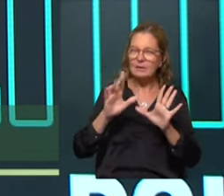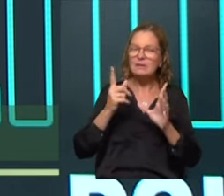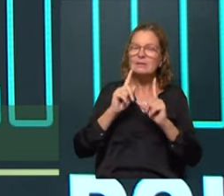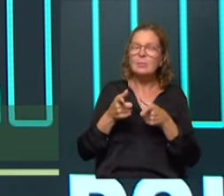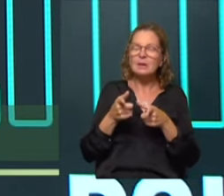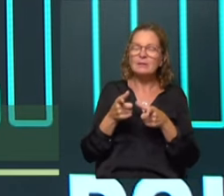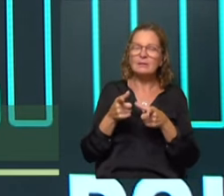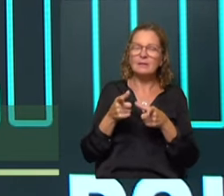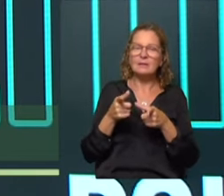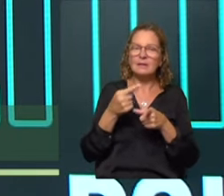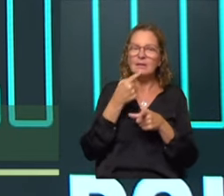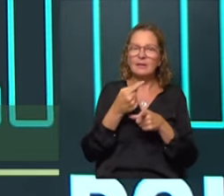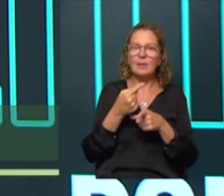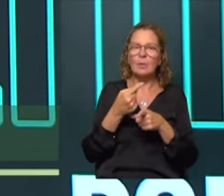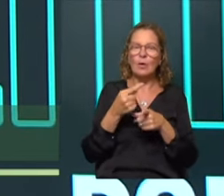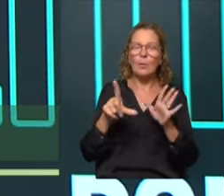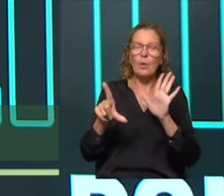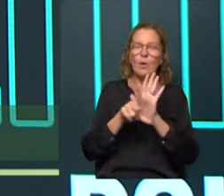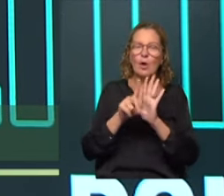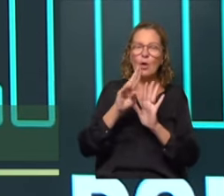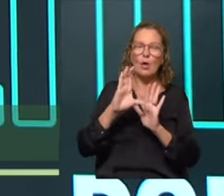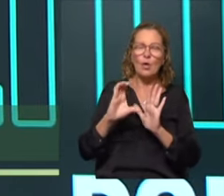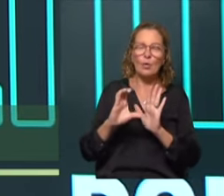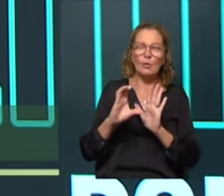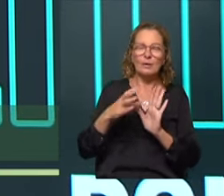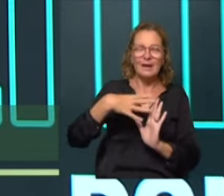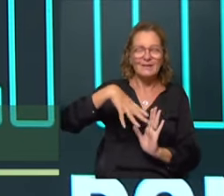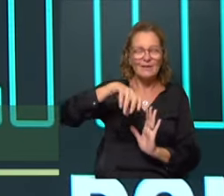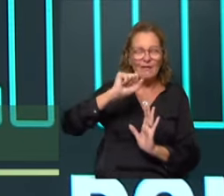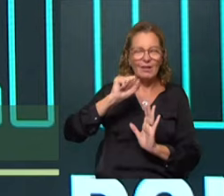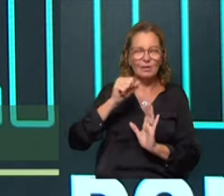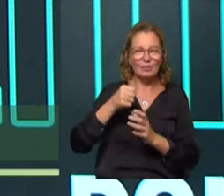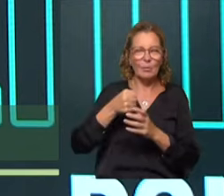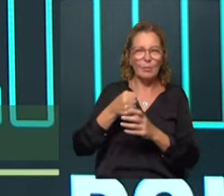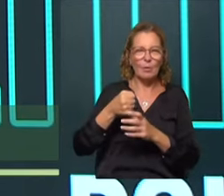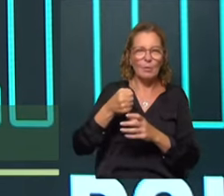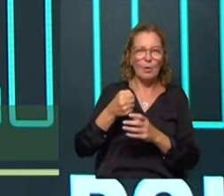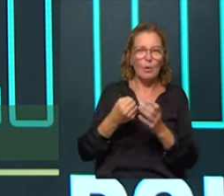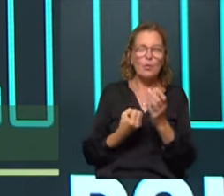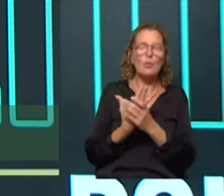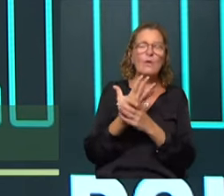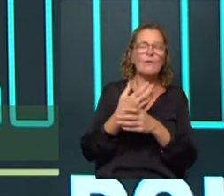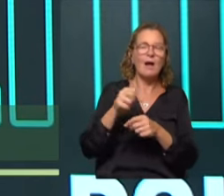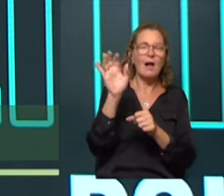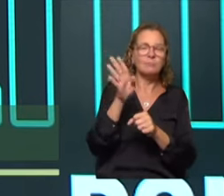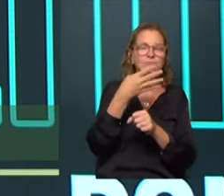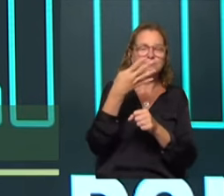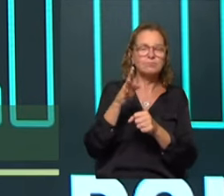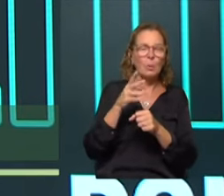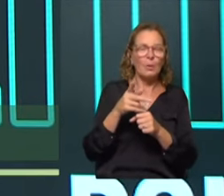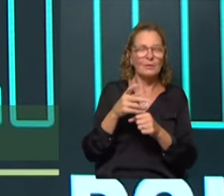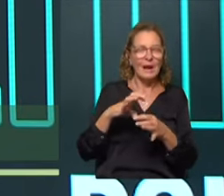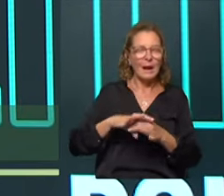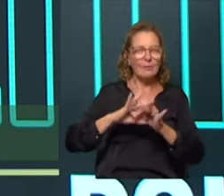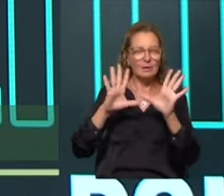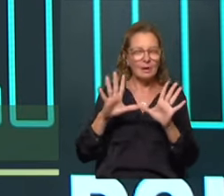incluso, digamos, hasta la ley de urgente consideración llevándola como la que trae nuevas libertades o más libertades.